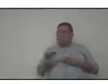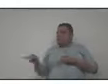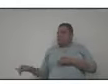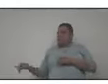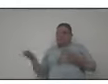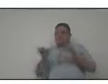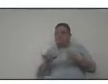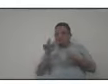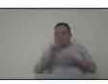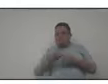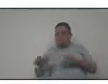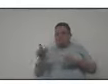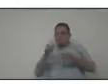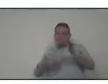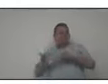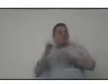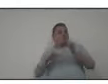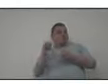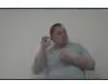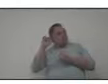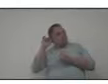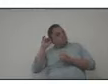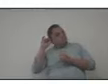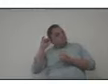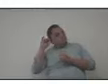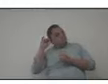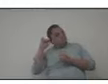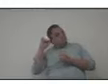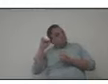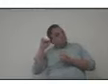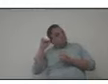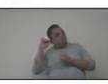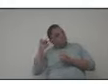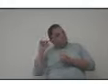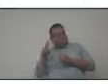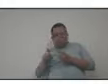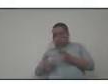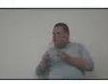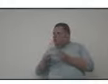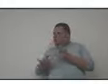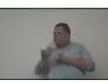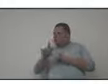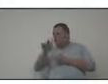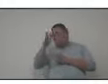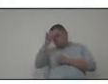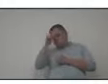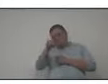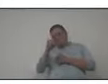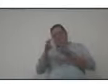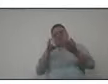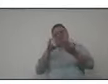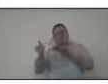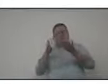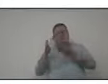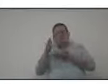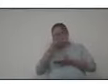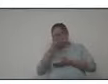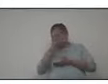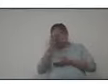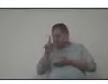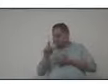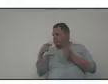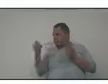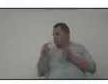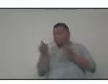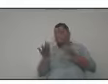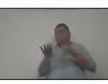los usuarios aquí en Casanare, en cada departamento debe tener un principal servicio, que es la promoción